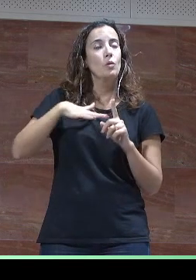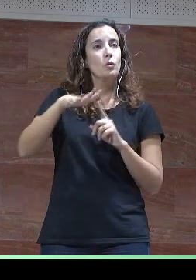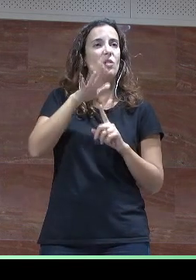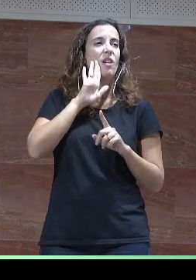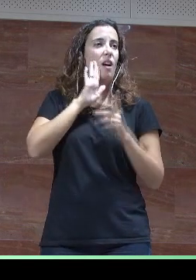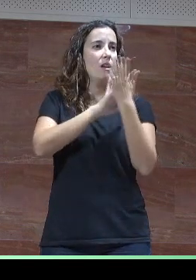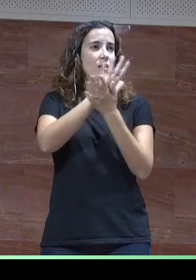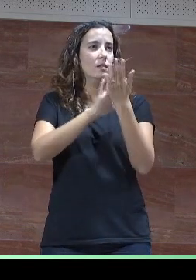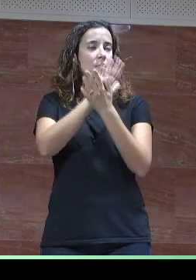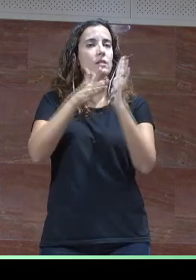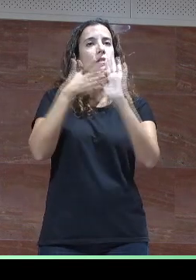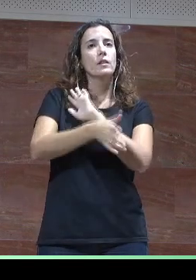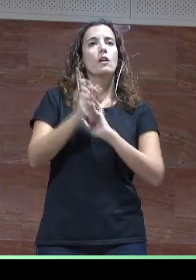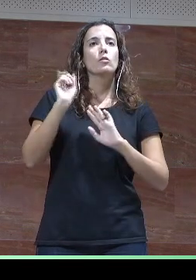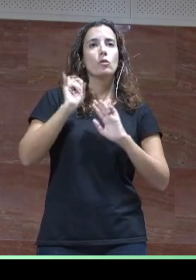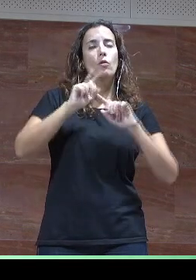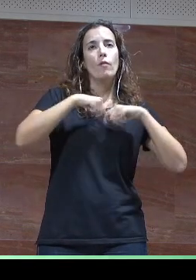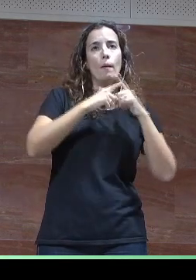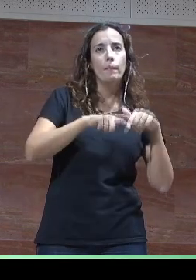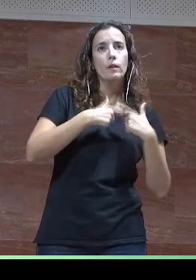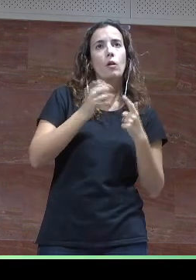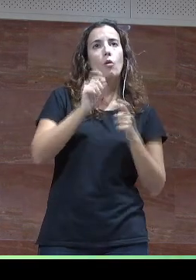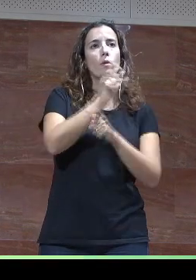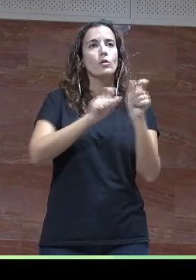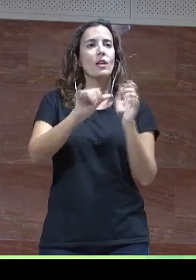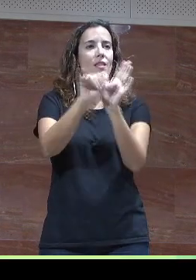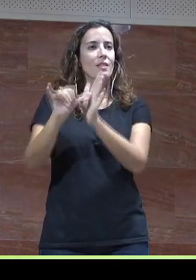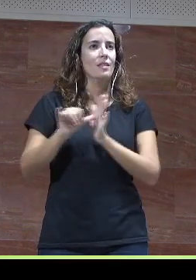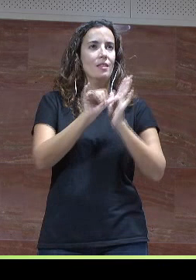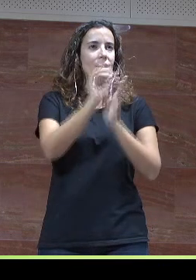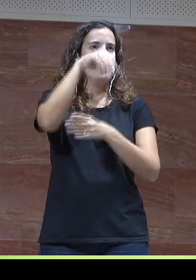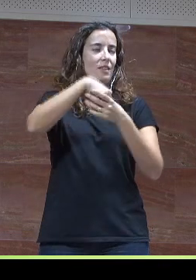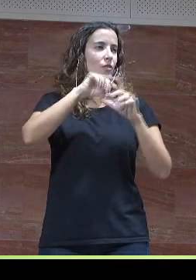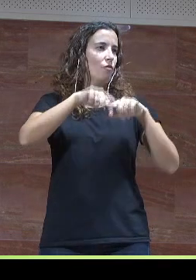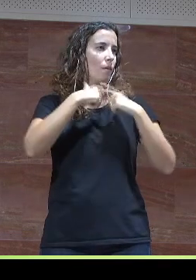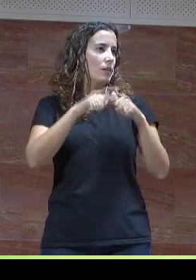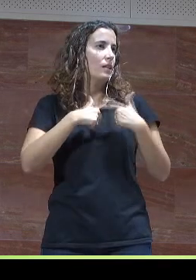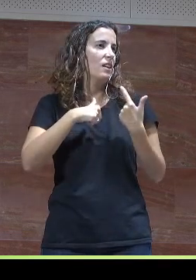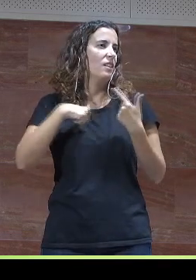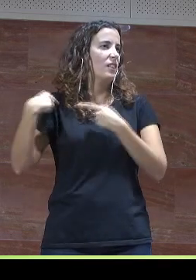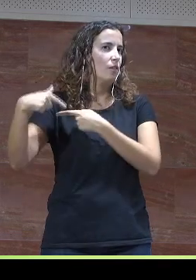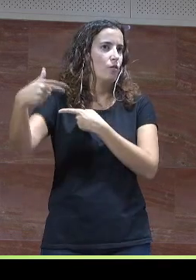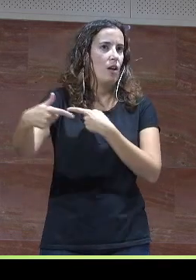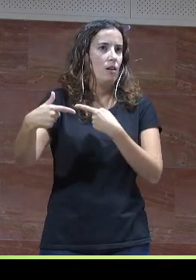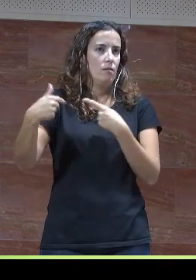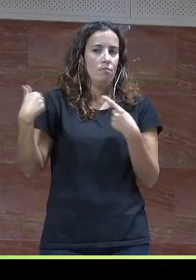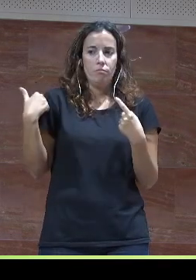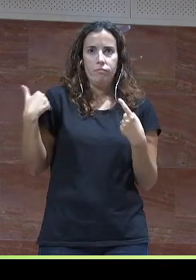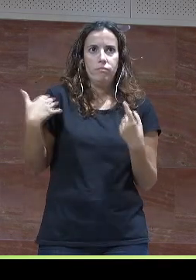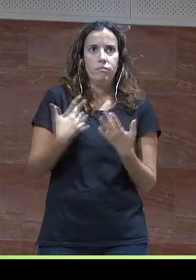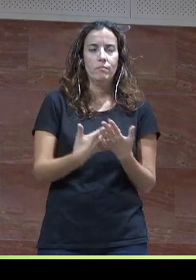hablando antes, no solamente es la familia o las personas próximas en ese núcleo tradicional que hemos vivido hasta no hace